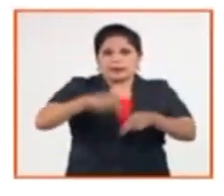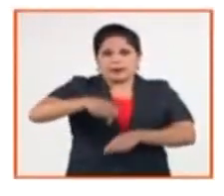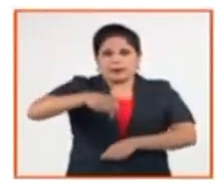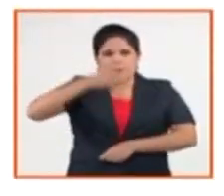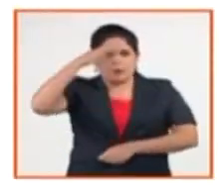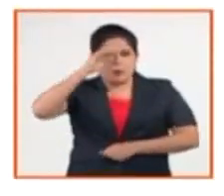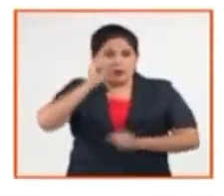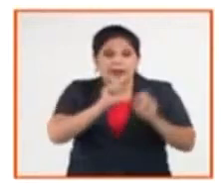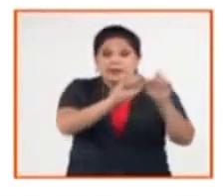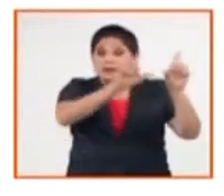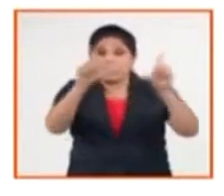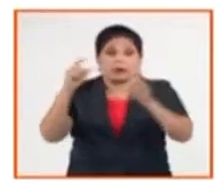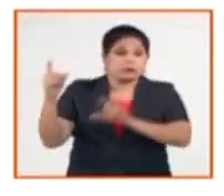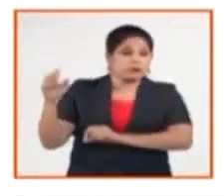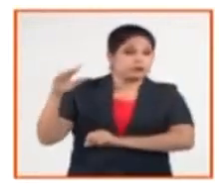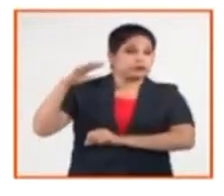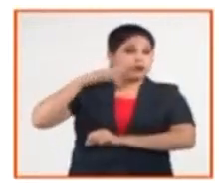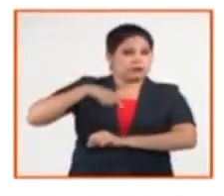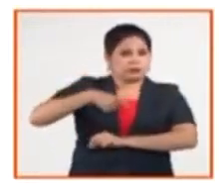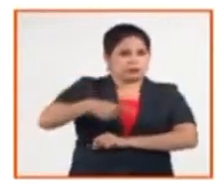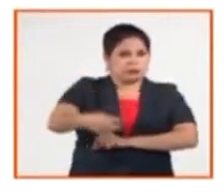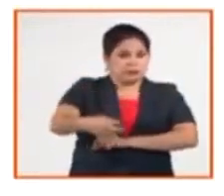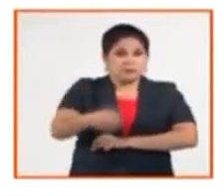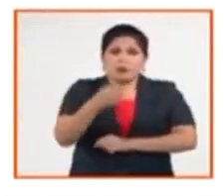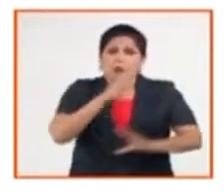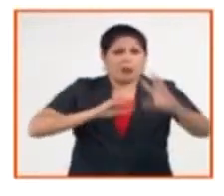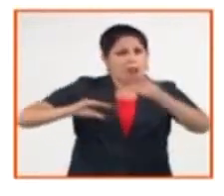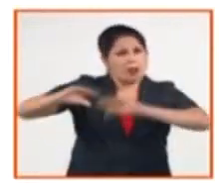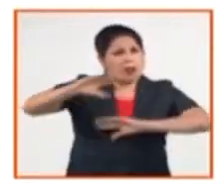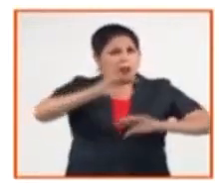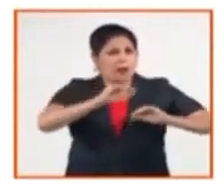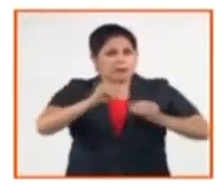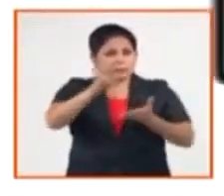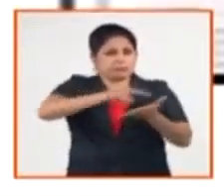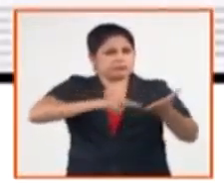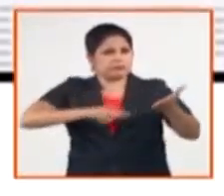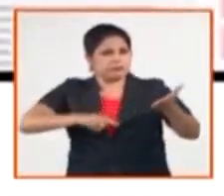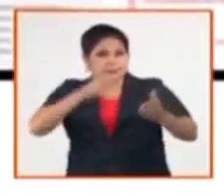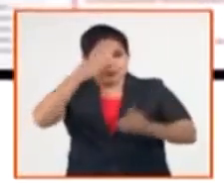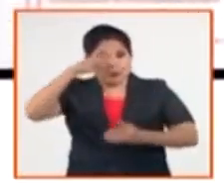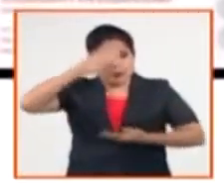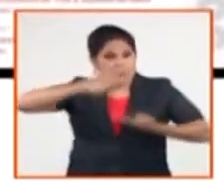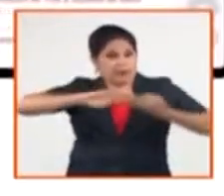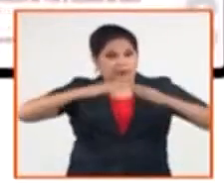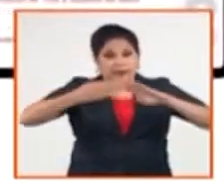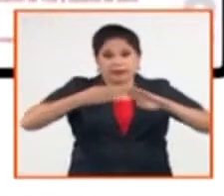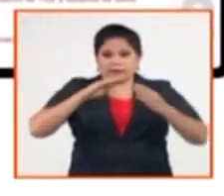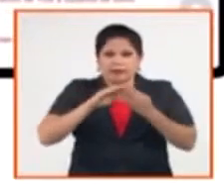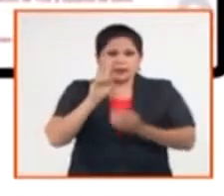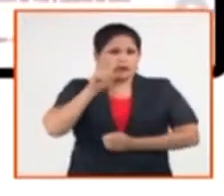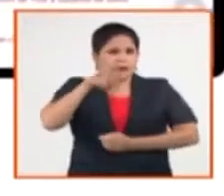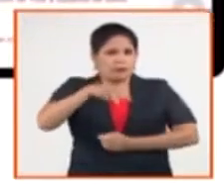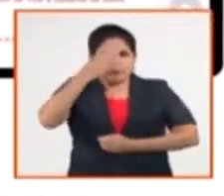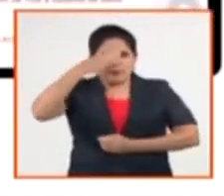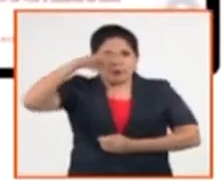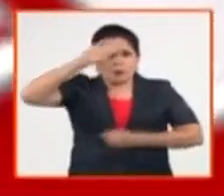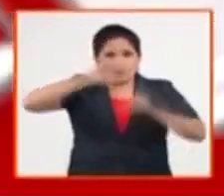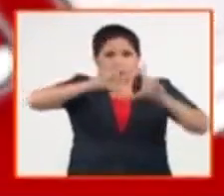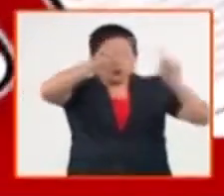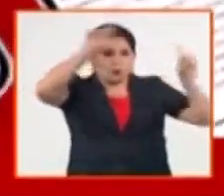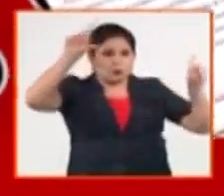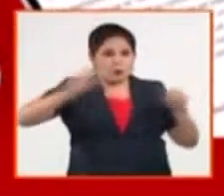imagen y los sonidos de cada día. Los comentarios de nuestros lectores. Cuba Debate. Una mirada desde Cuba en el espacio público